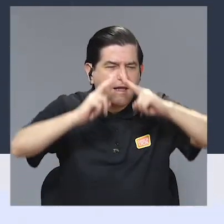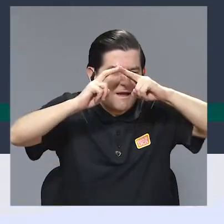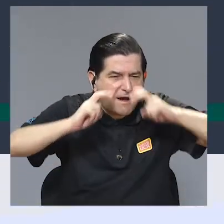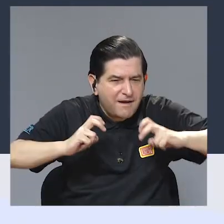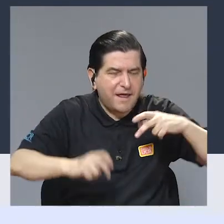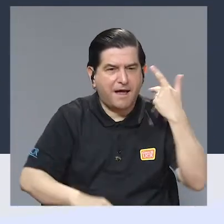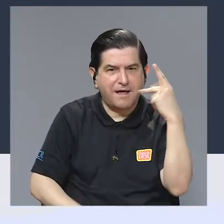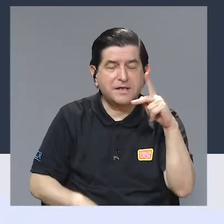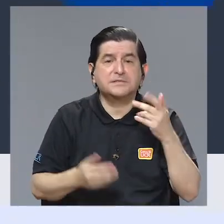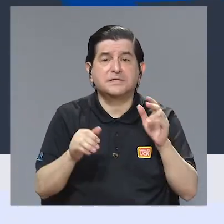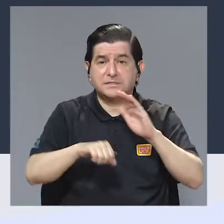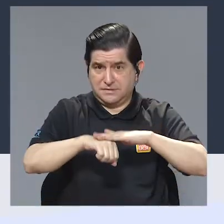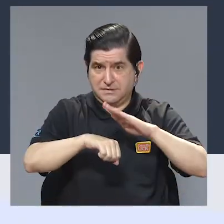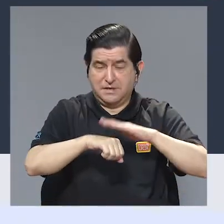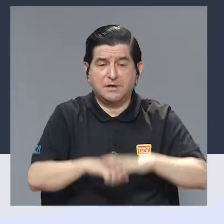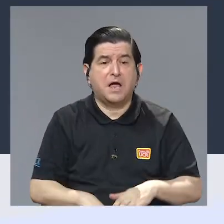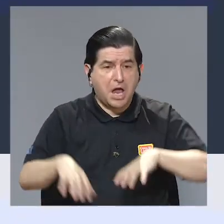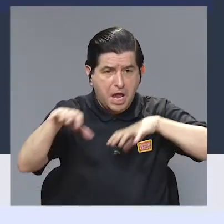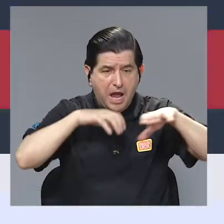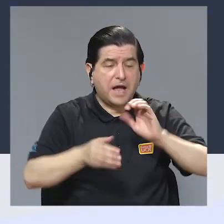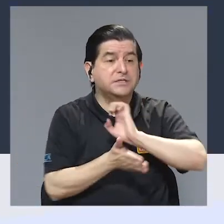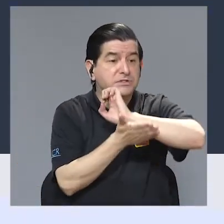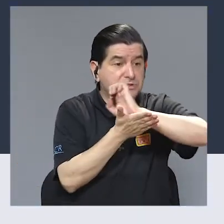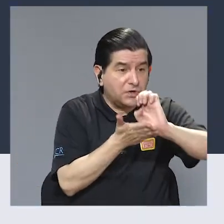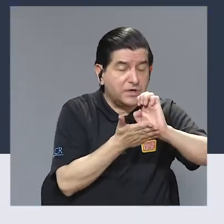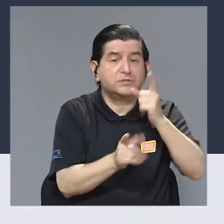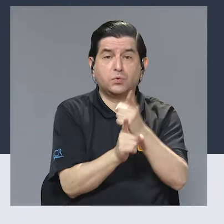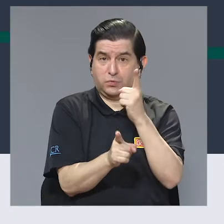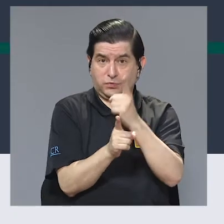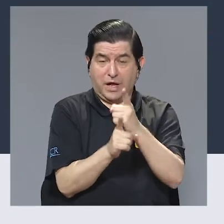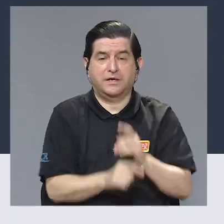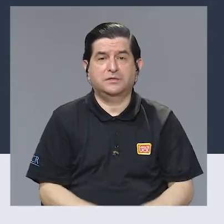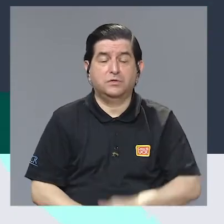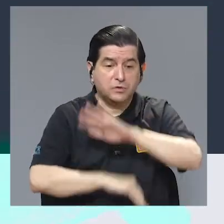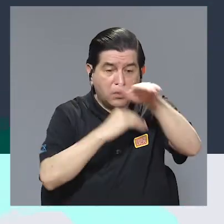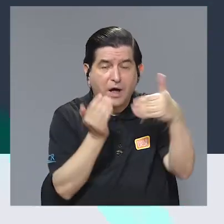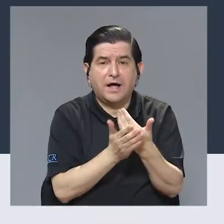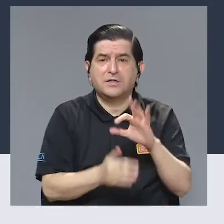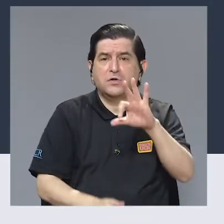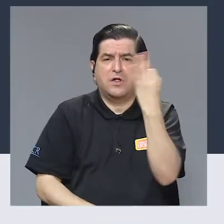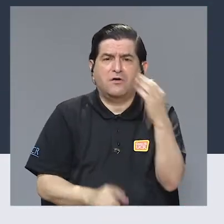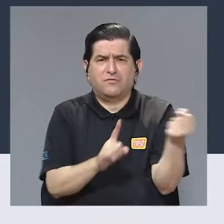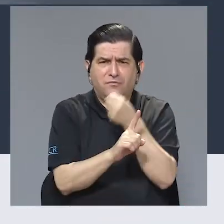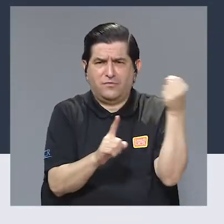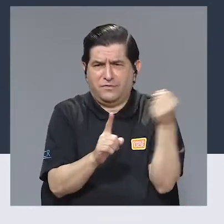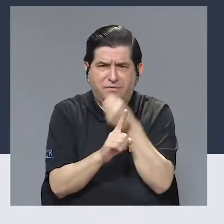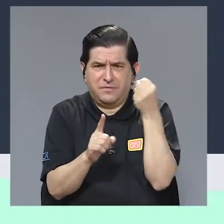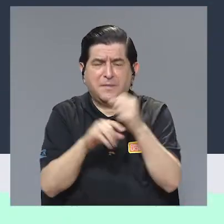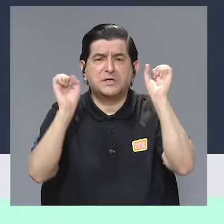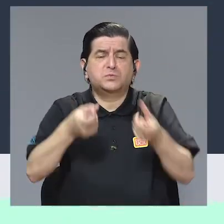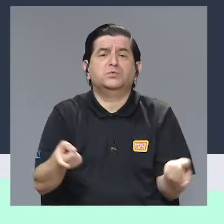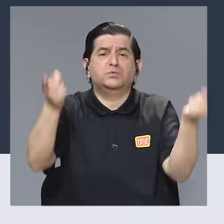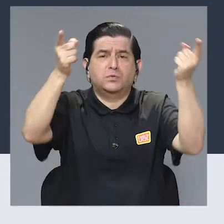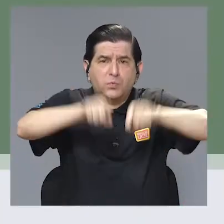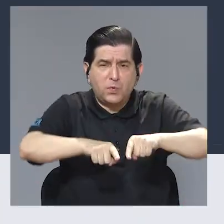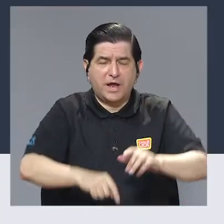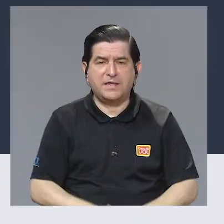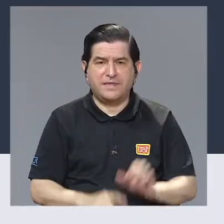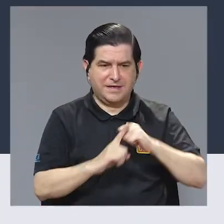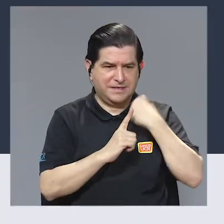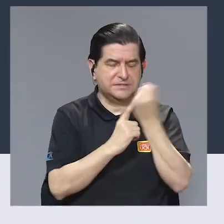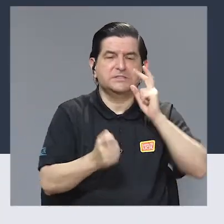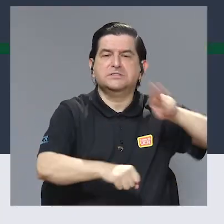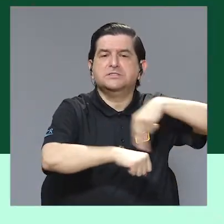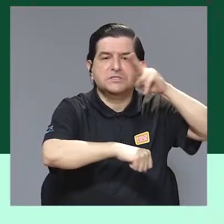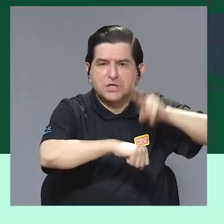Un análisis de riesgo serviría para originar acciones preventivas adecuadas contra todas las formas de violencia que pudiesen darse tanto